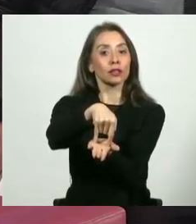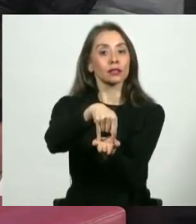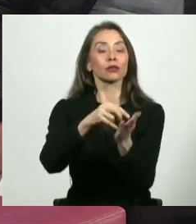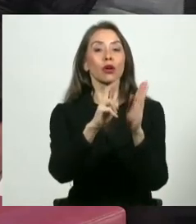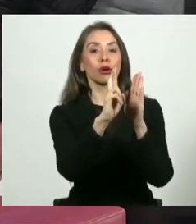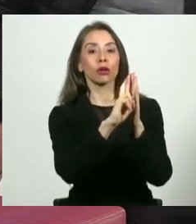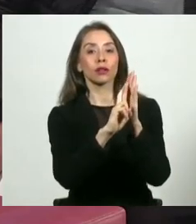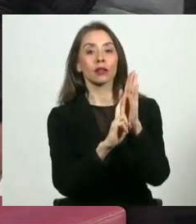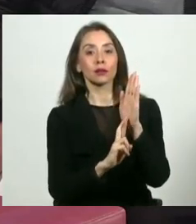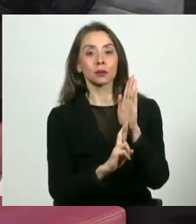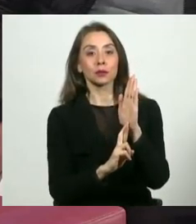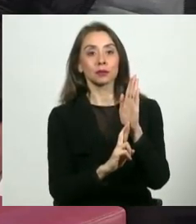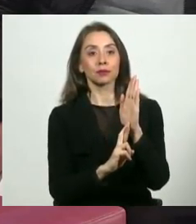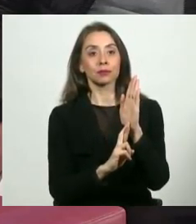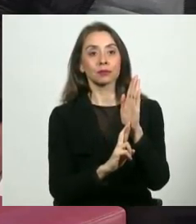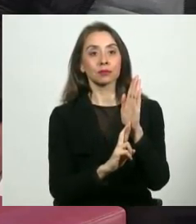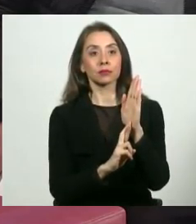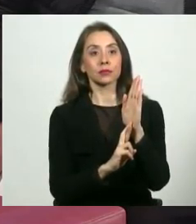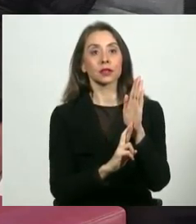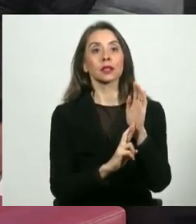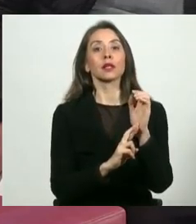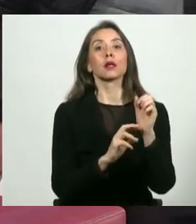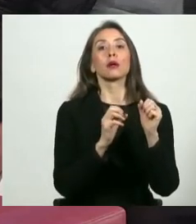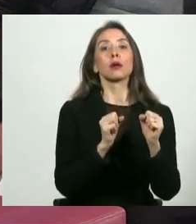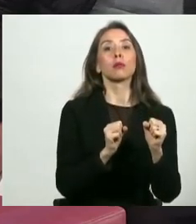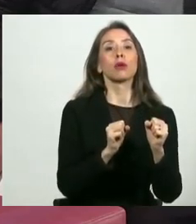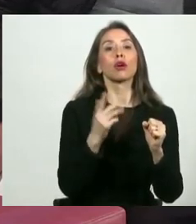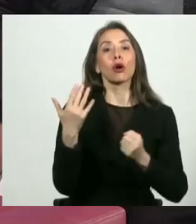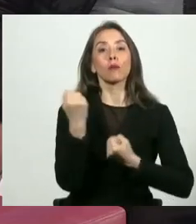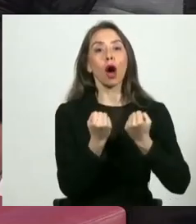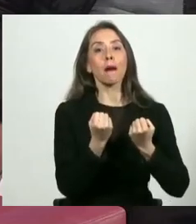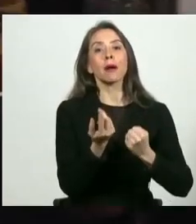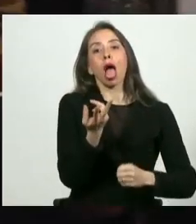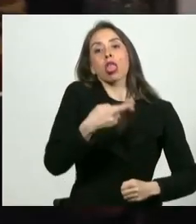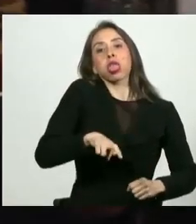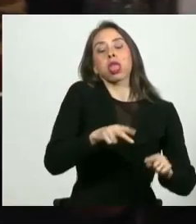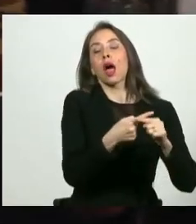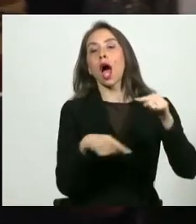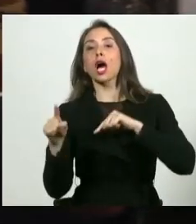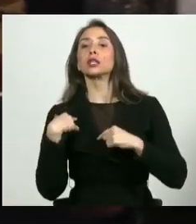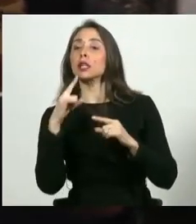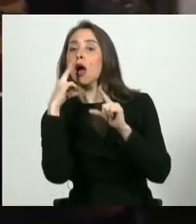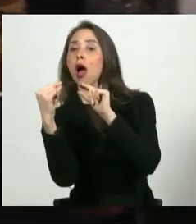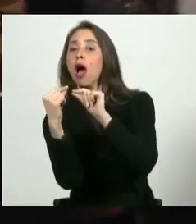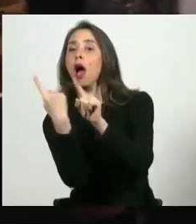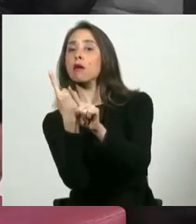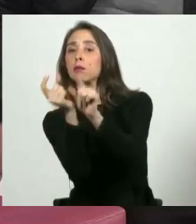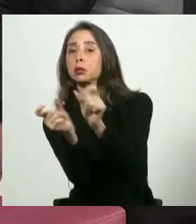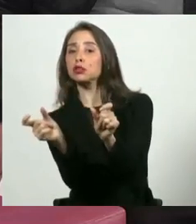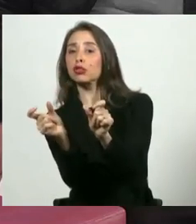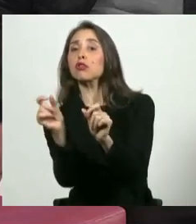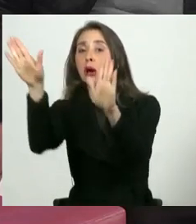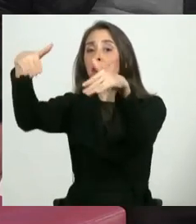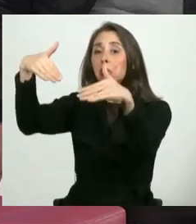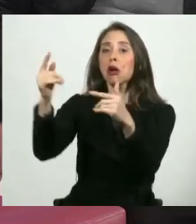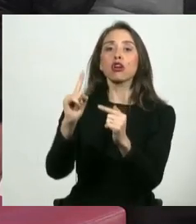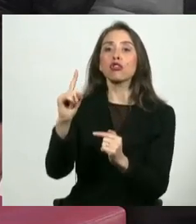regule, ¿no?, esta posible salida que puede tener la empresa, decir, ah, no, yo entrevisté y no conseguí. Eso no es